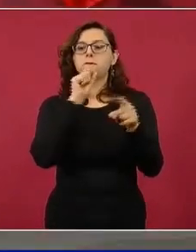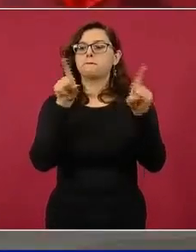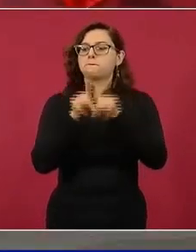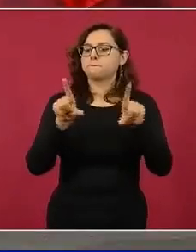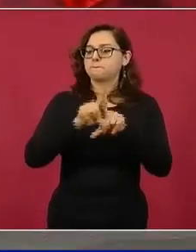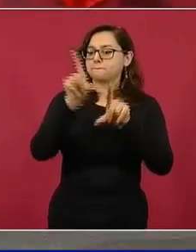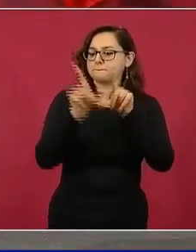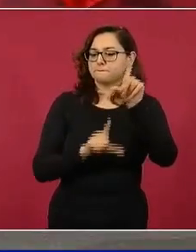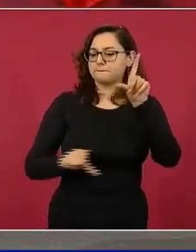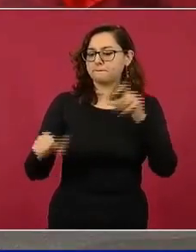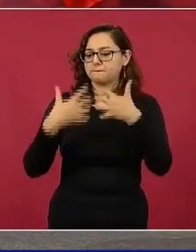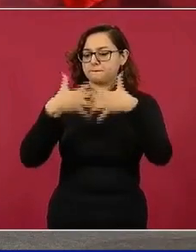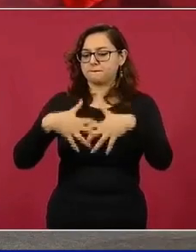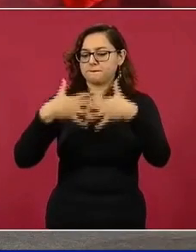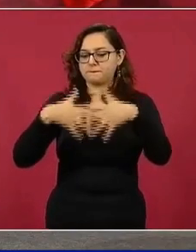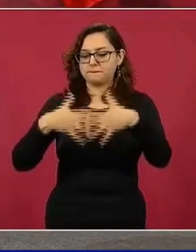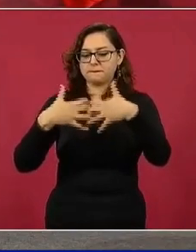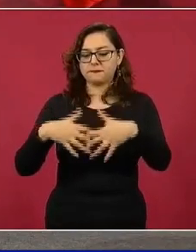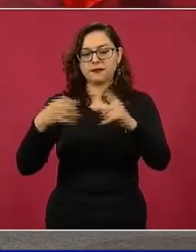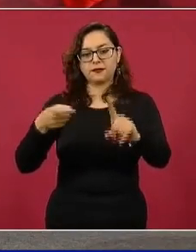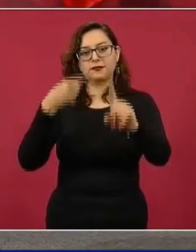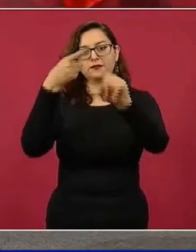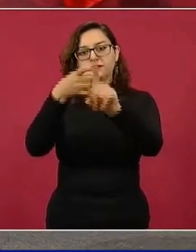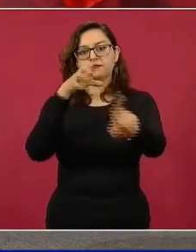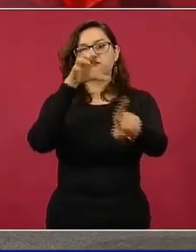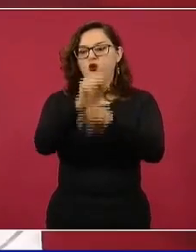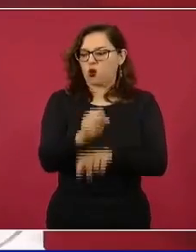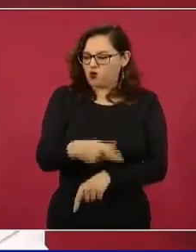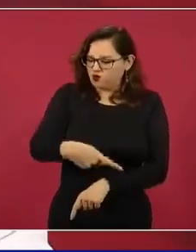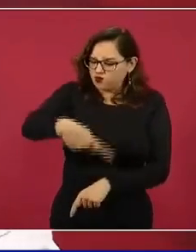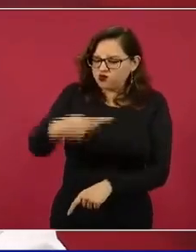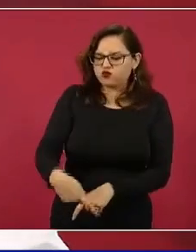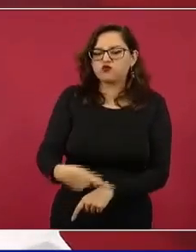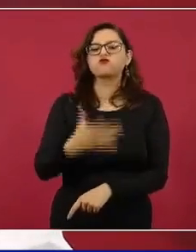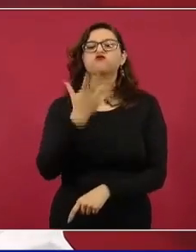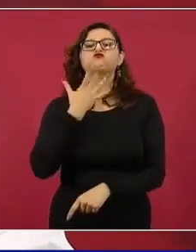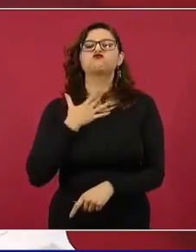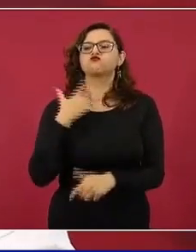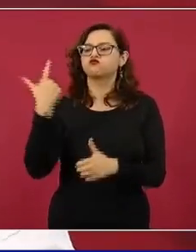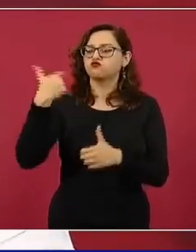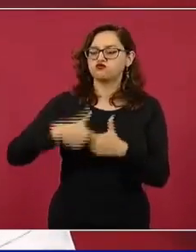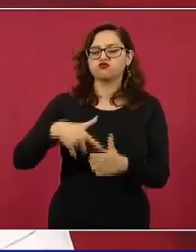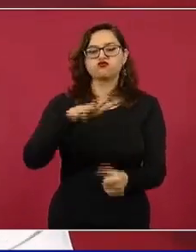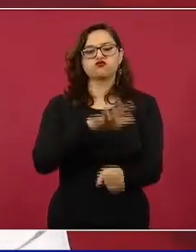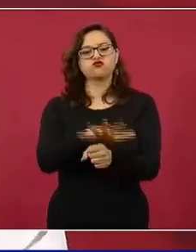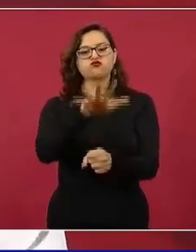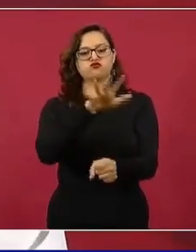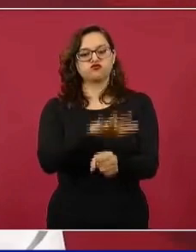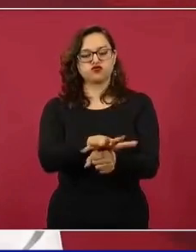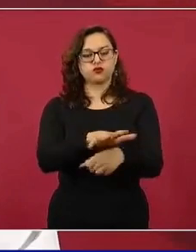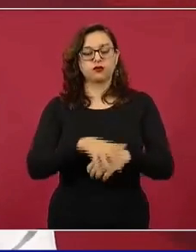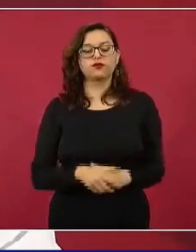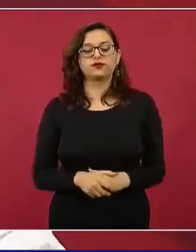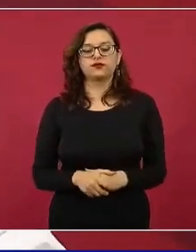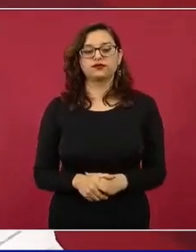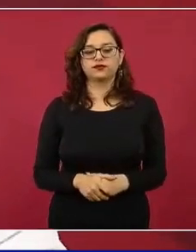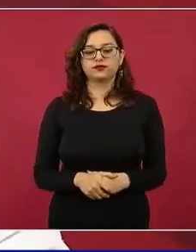alcanzar, amigas y amigos, la autosuficiencia en materia de generación de